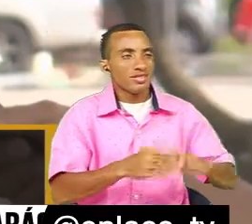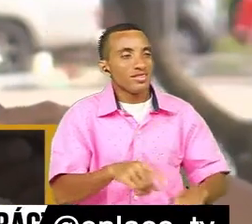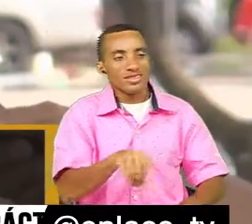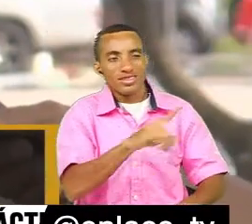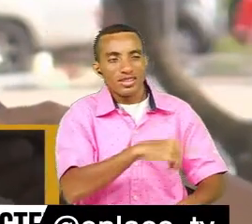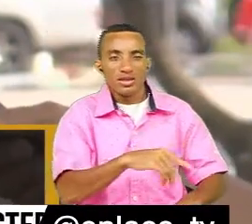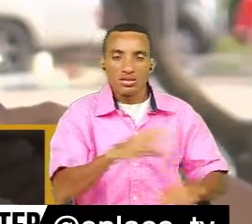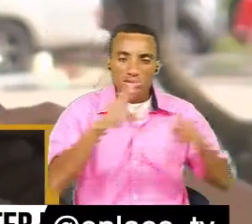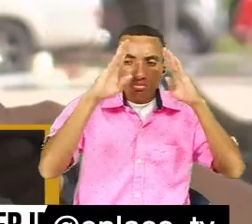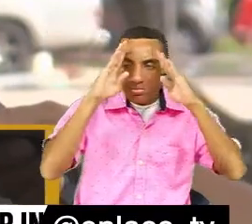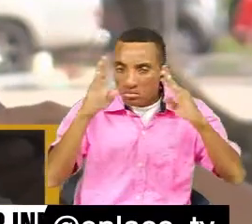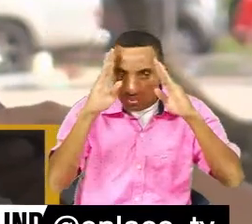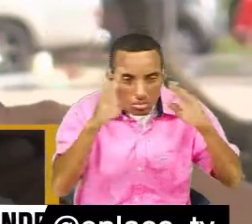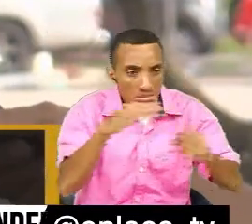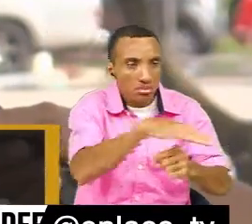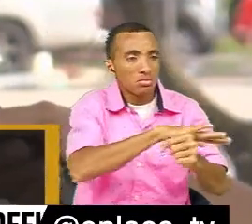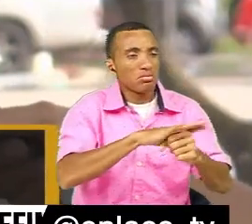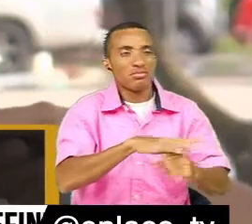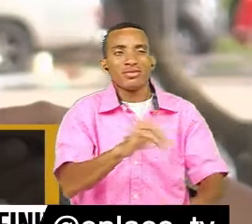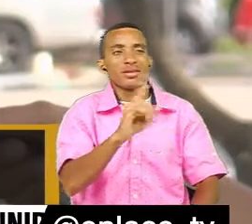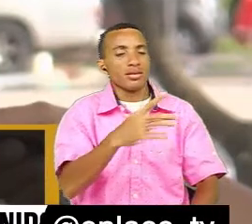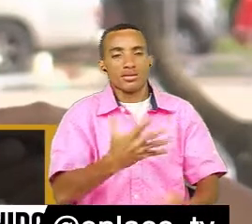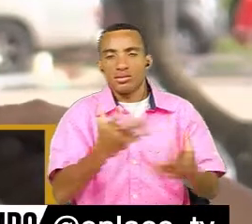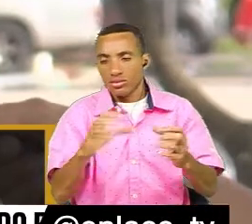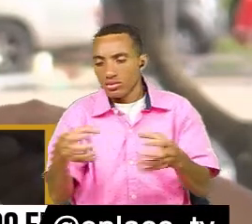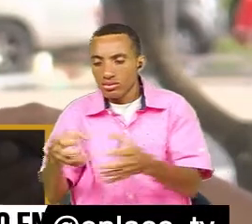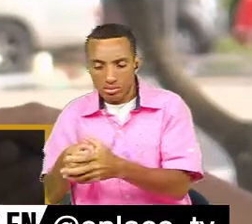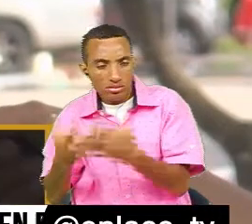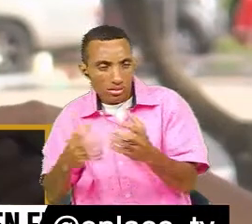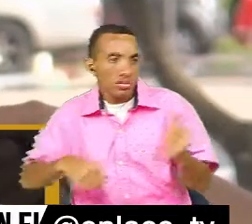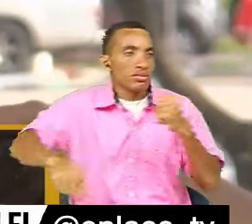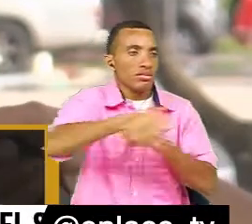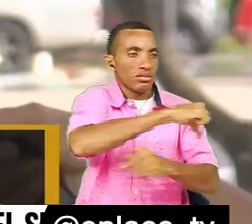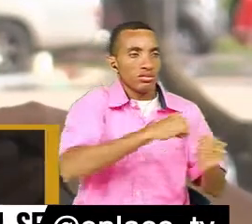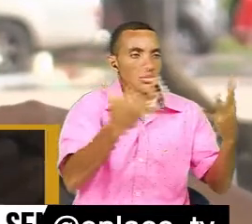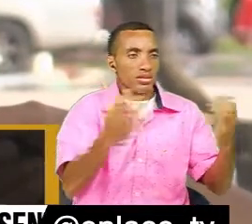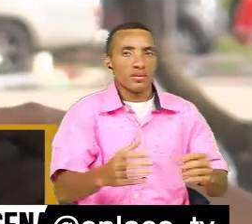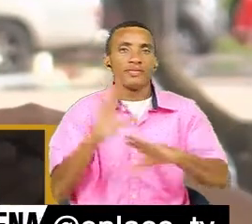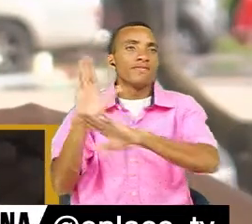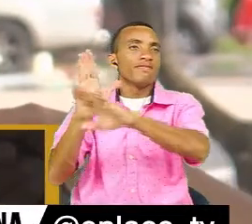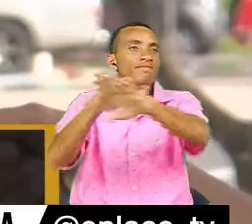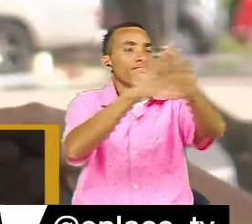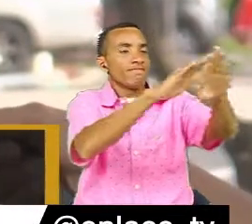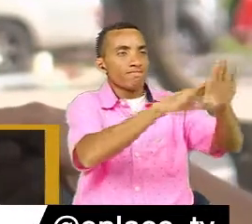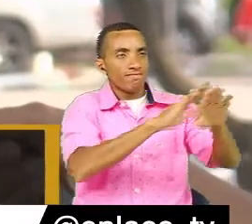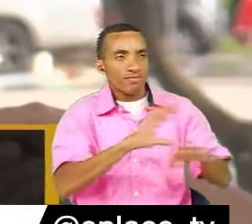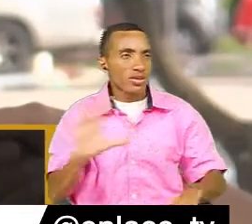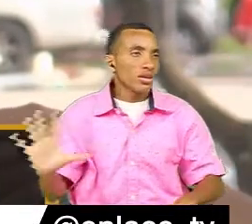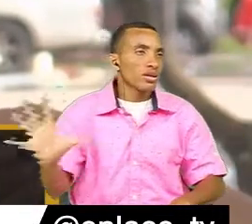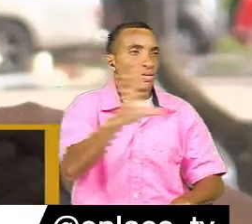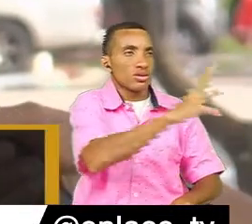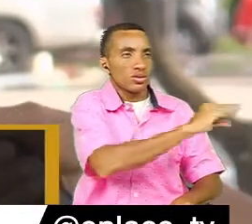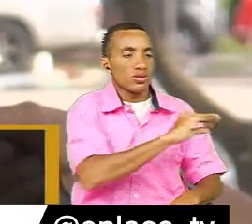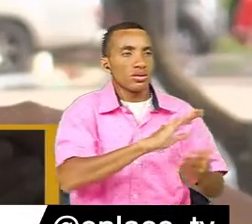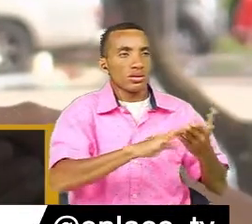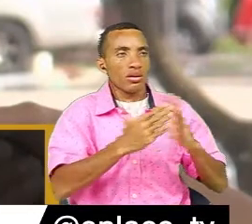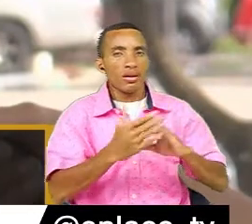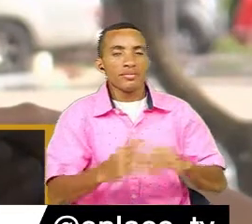barrio, entonces nosotros en esta oportunidad sí lo queremos hacer. Queremos invitar a la comunidad a que no